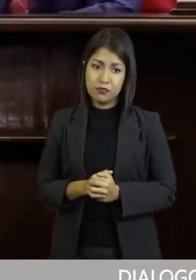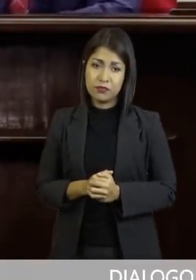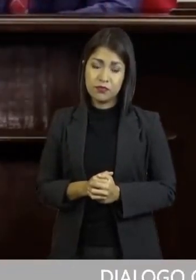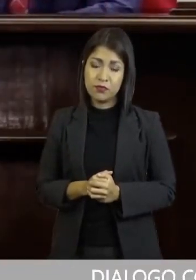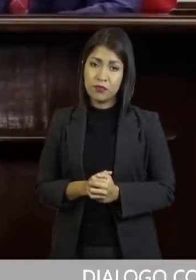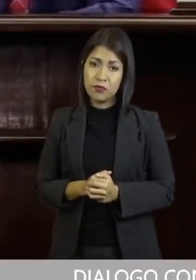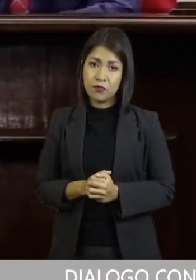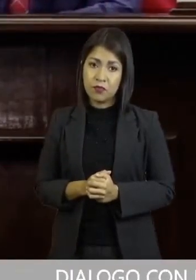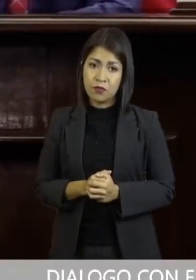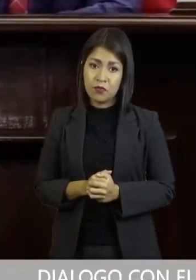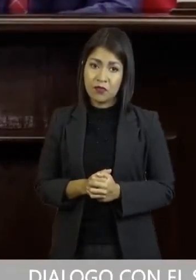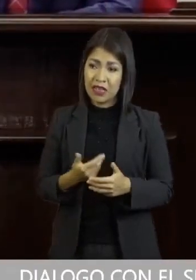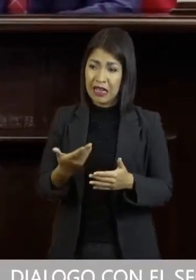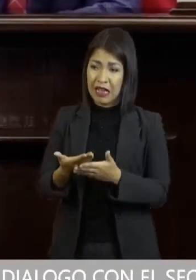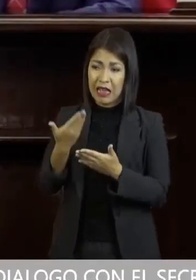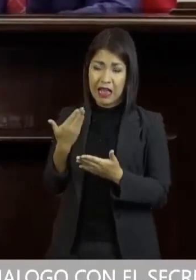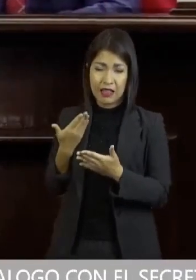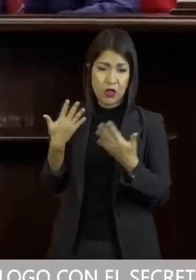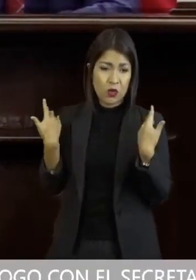Estaba hecha pedazos.